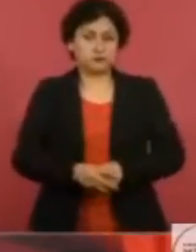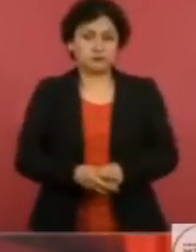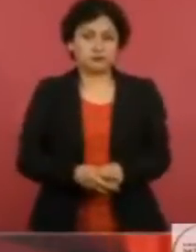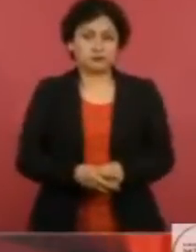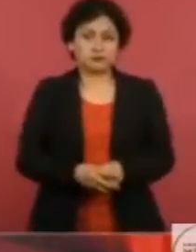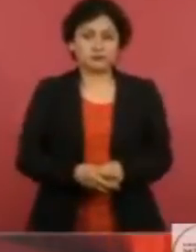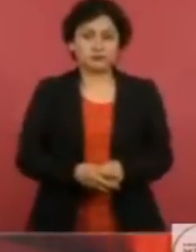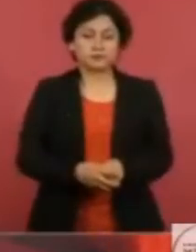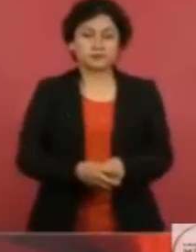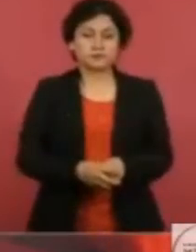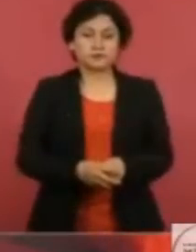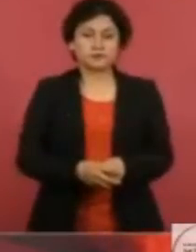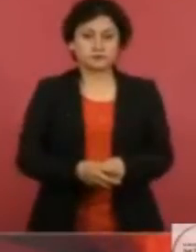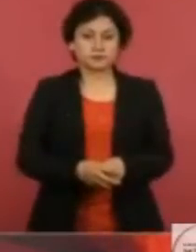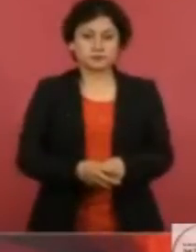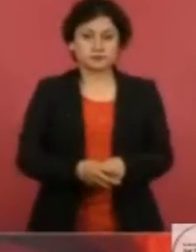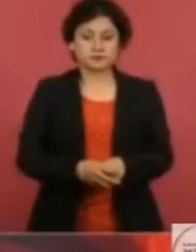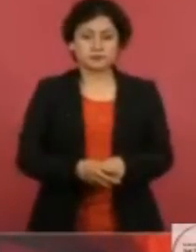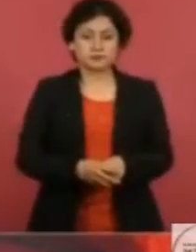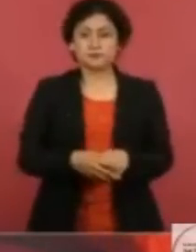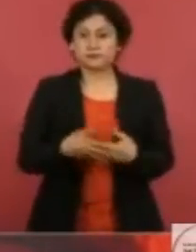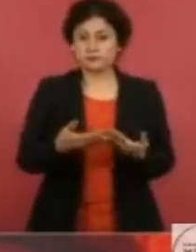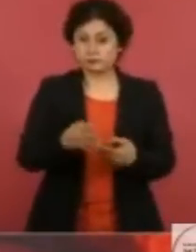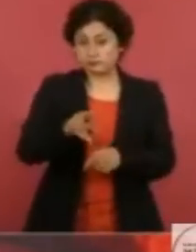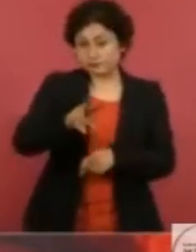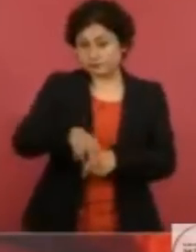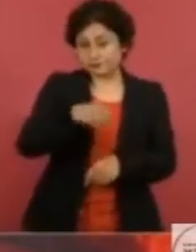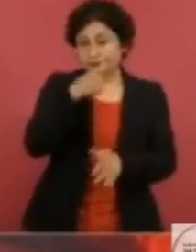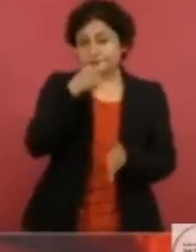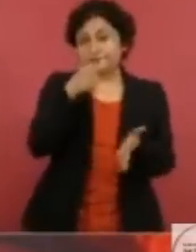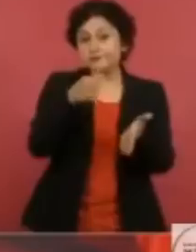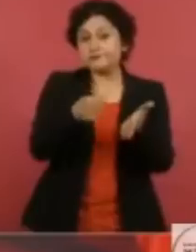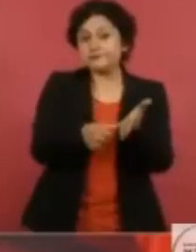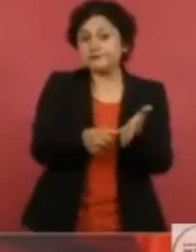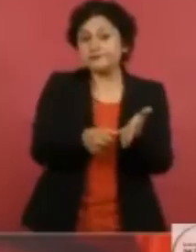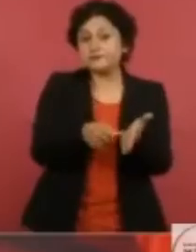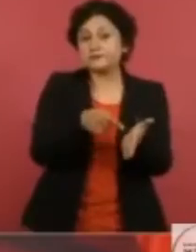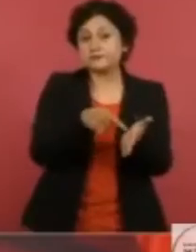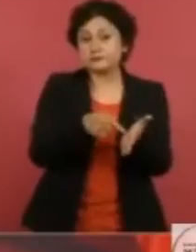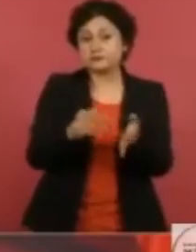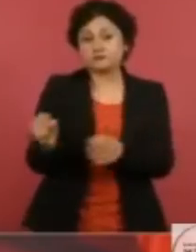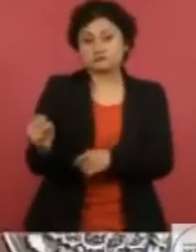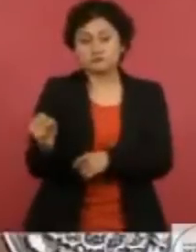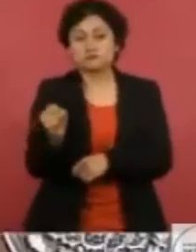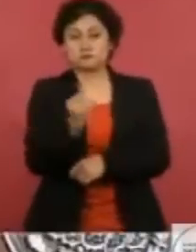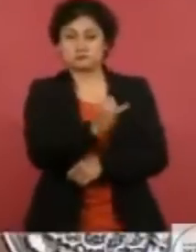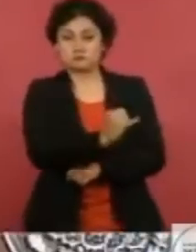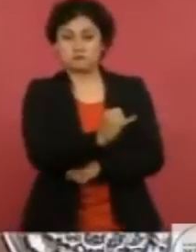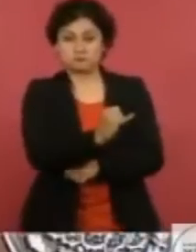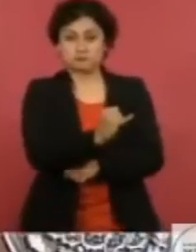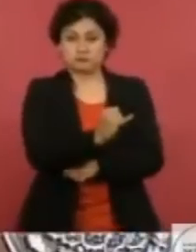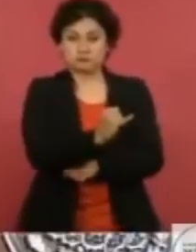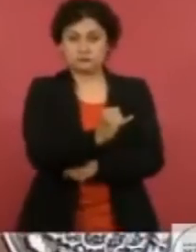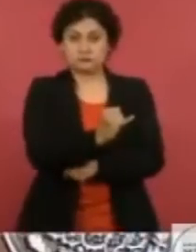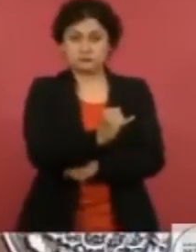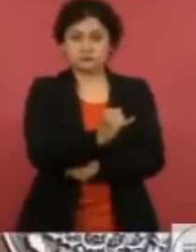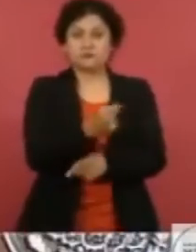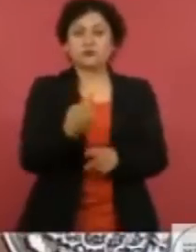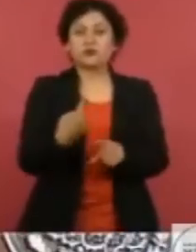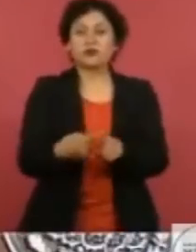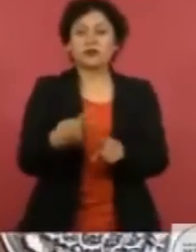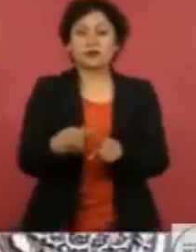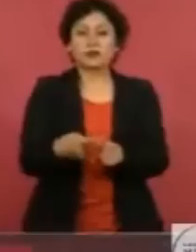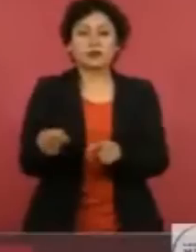La notificación de que se autorizaba la extradición corresponde a la